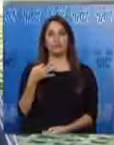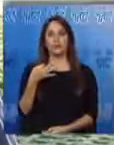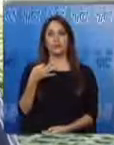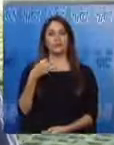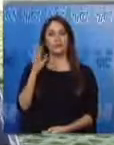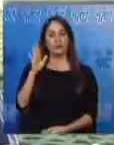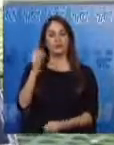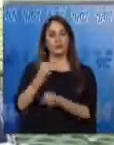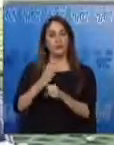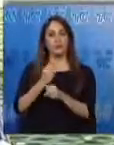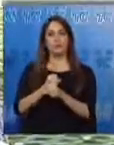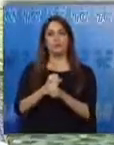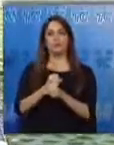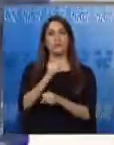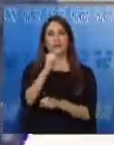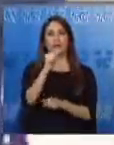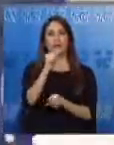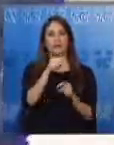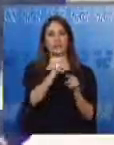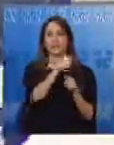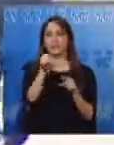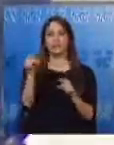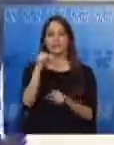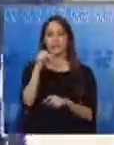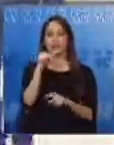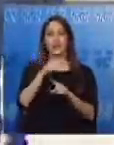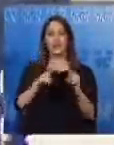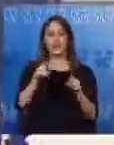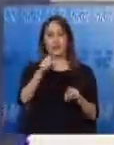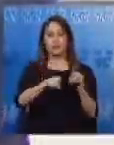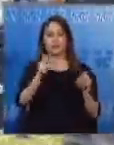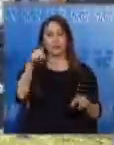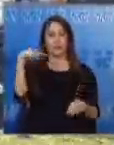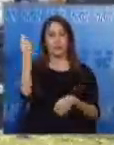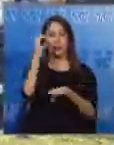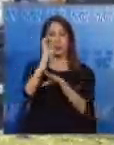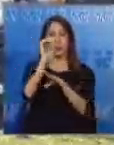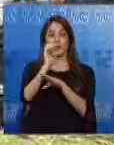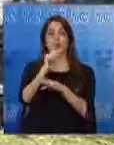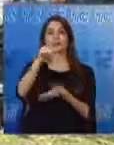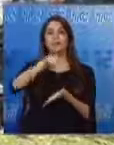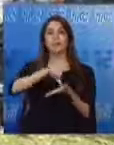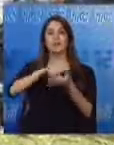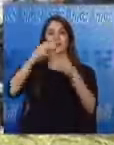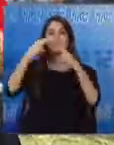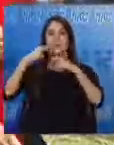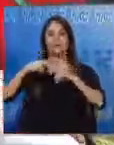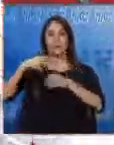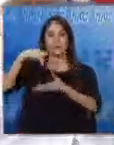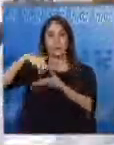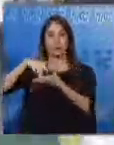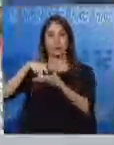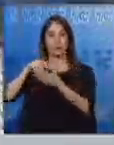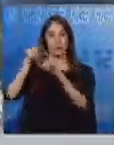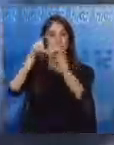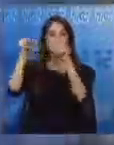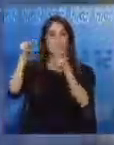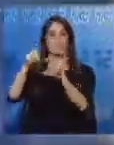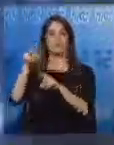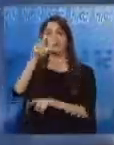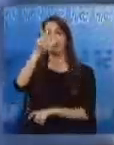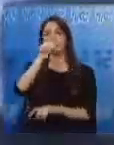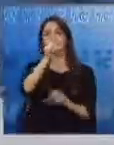convencido de lo que va a ser todavía no. Según una encuesta desarrollada a nivel nacional por el Centro de Investigaciones y Estudios Especializados a más de